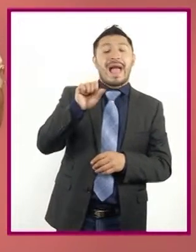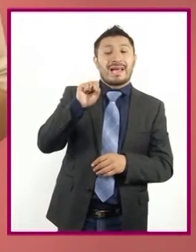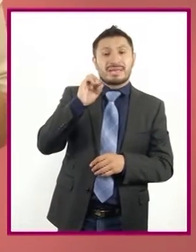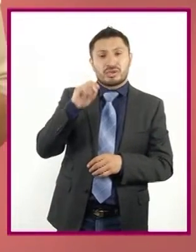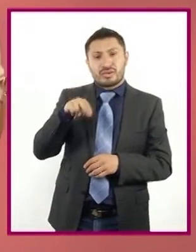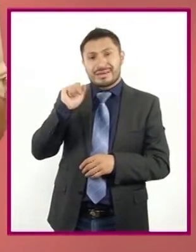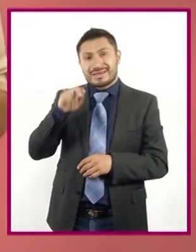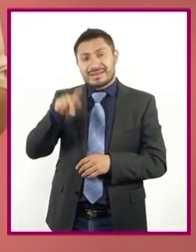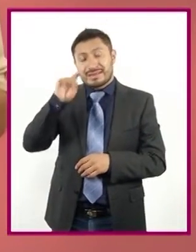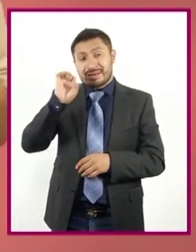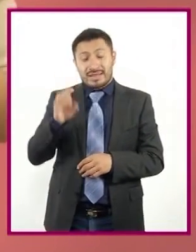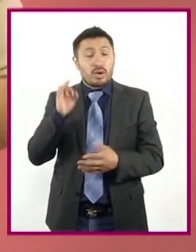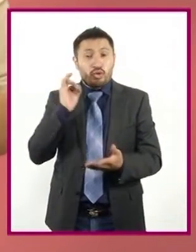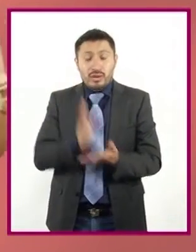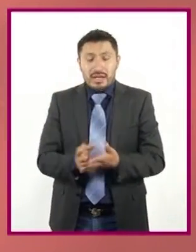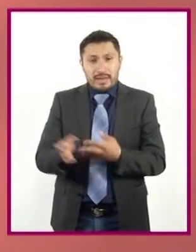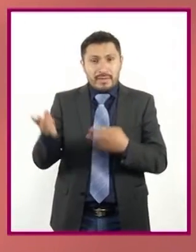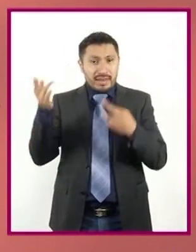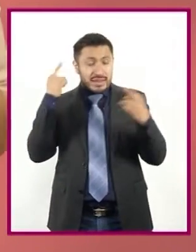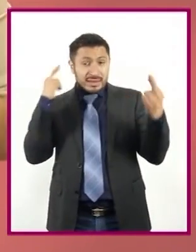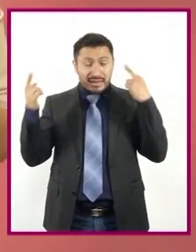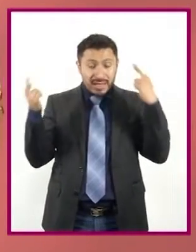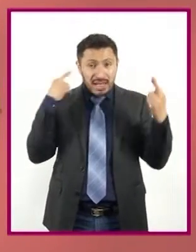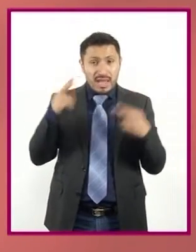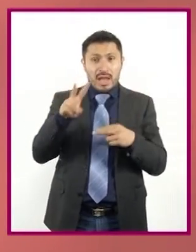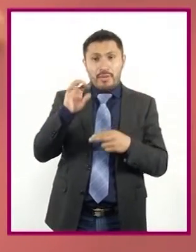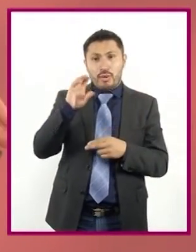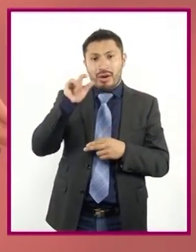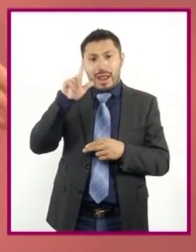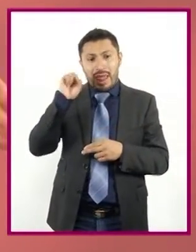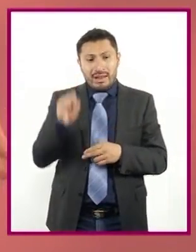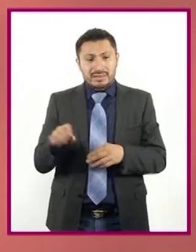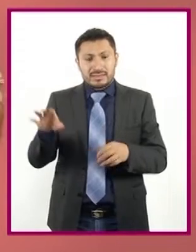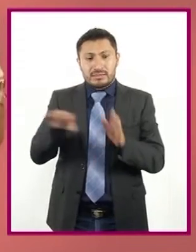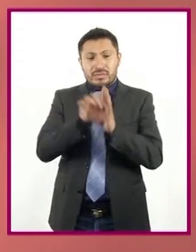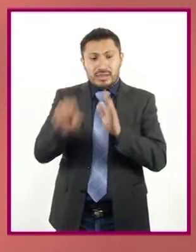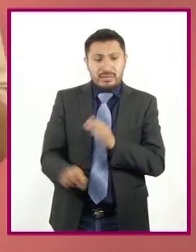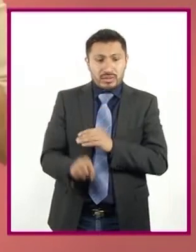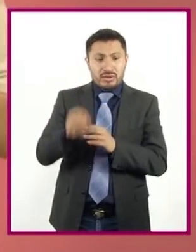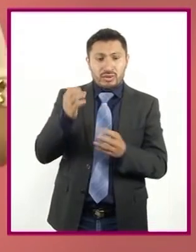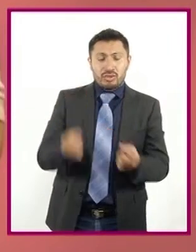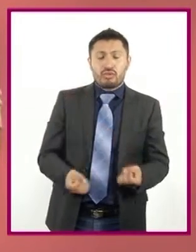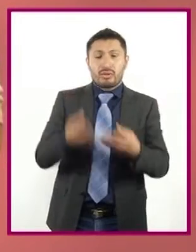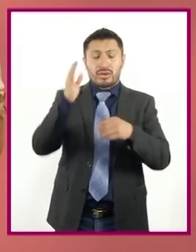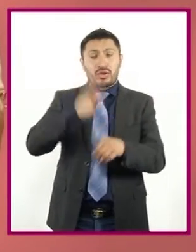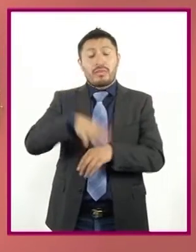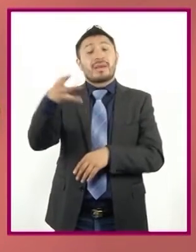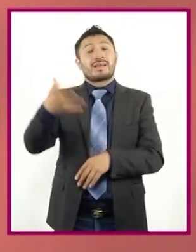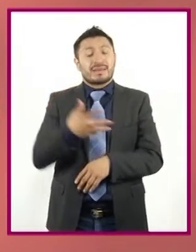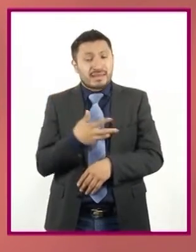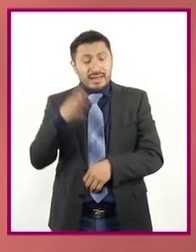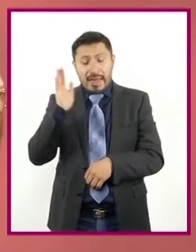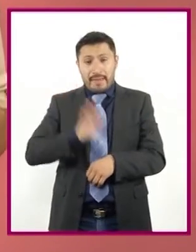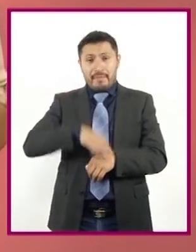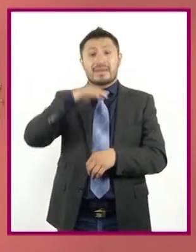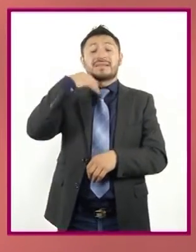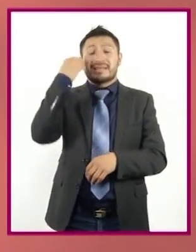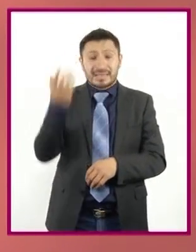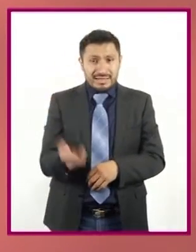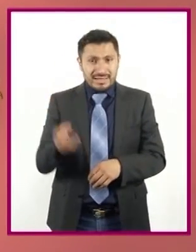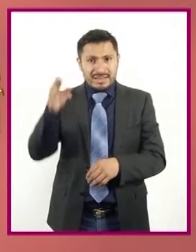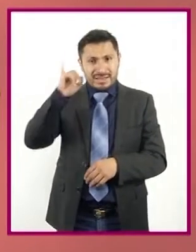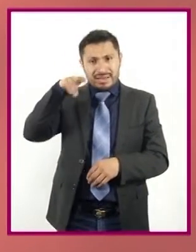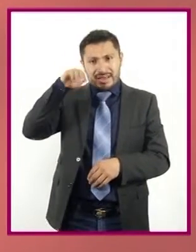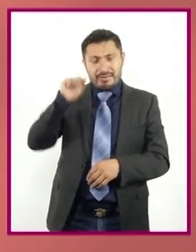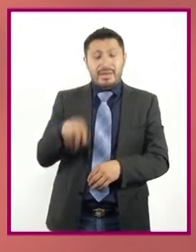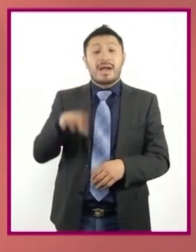solo coinciden los sonidos de las vocales. Por ejemplo, cuanto más se tiene, más se quiere. La rima consonante es